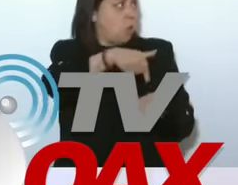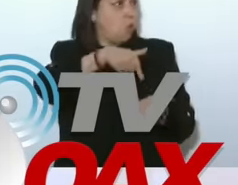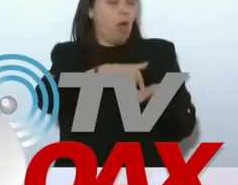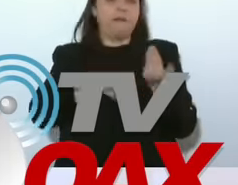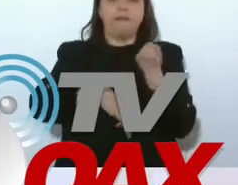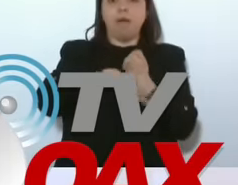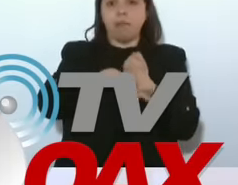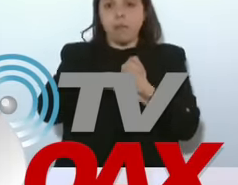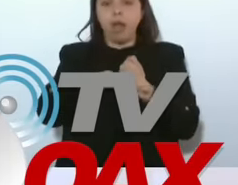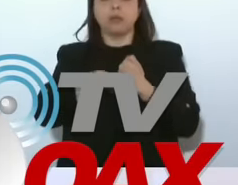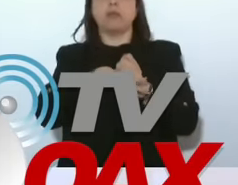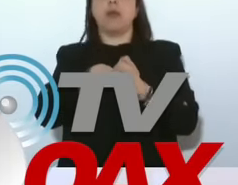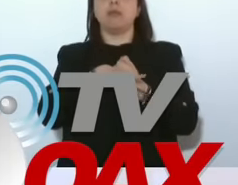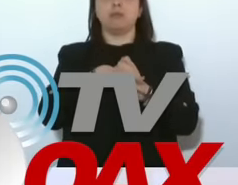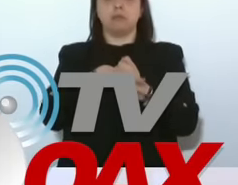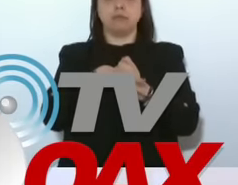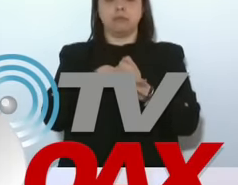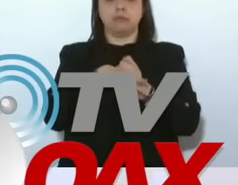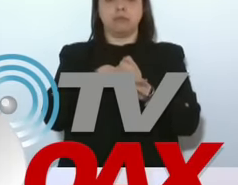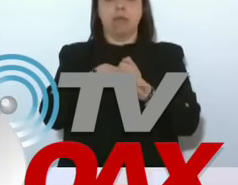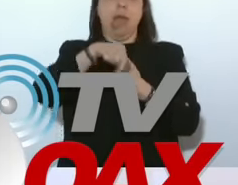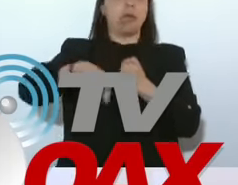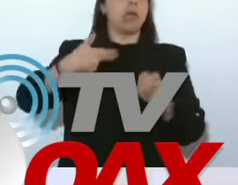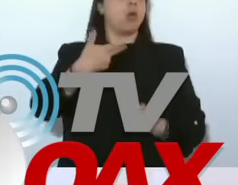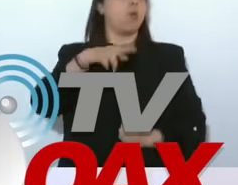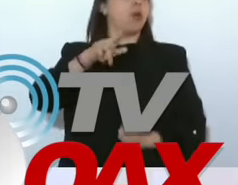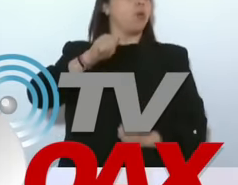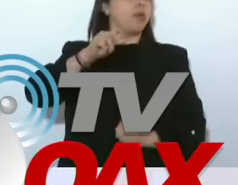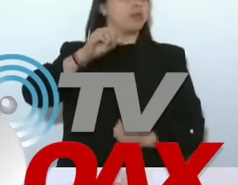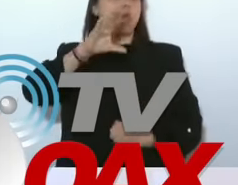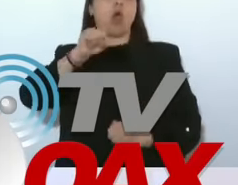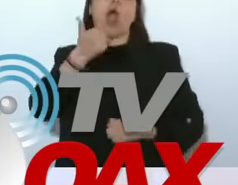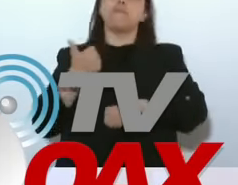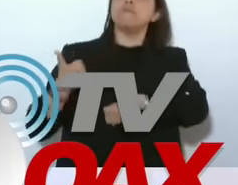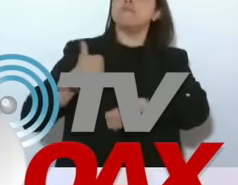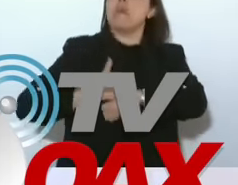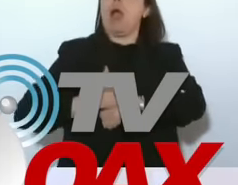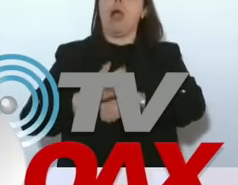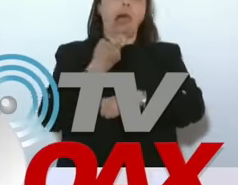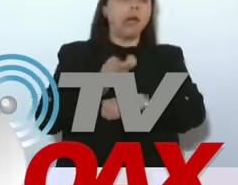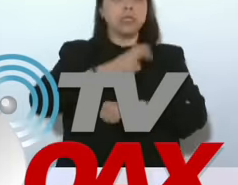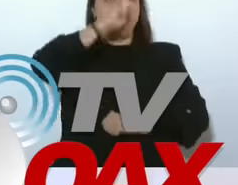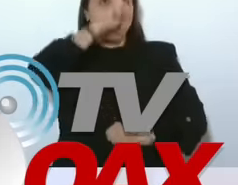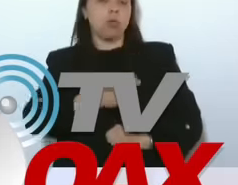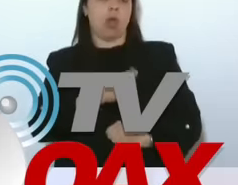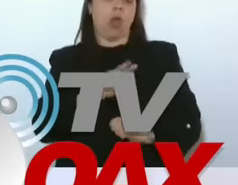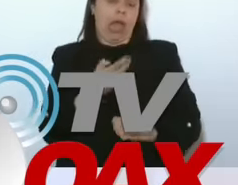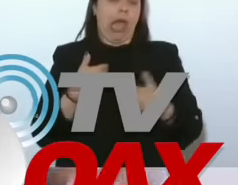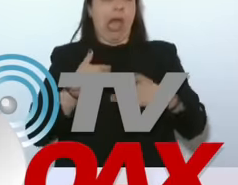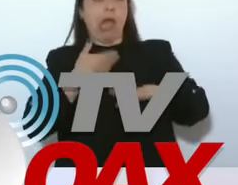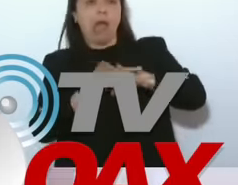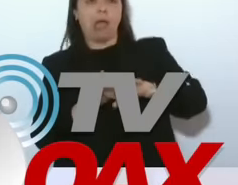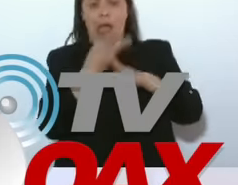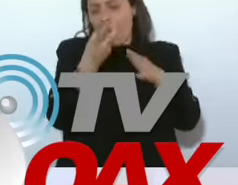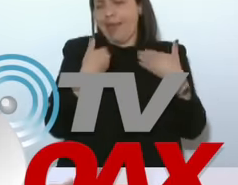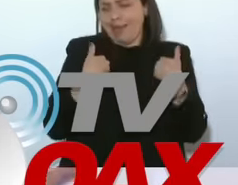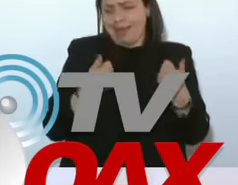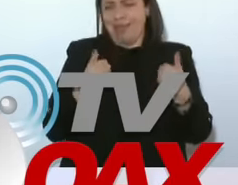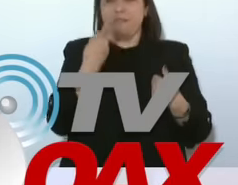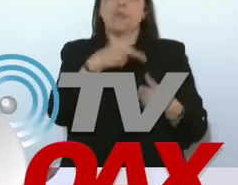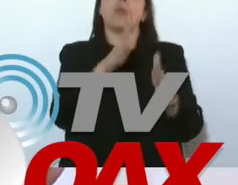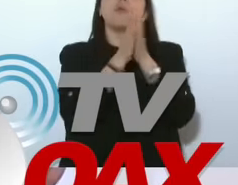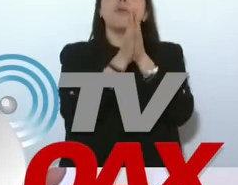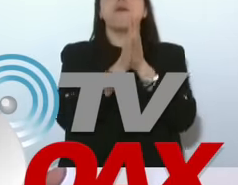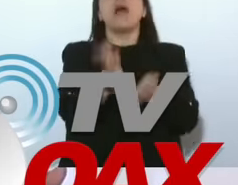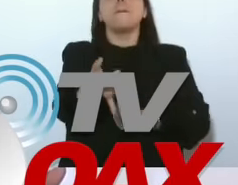farmacia en Huehuetoca. Pero se trata de las medicinas. ¿Qué les pasa?